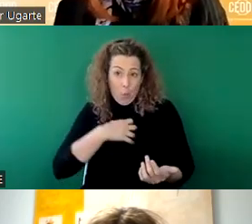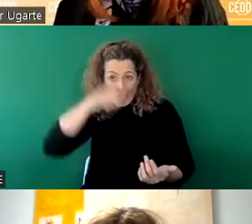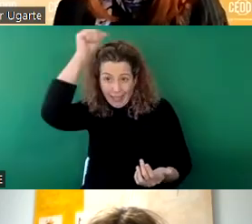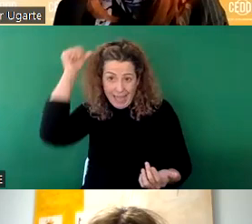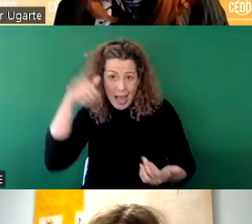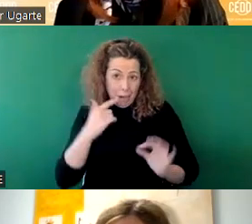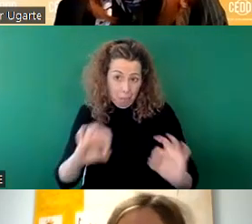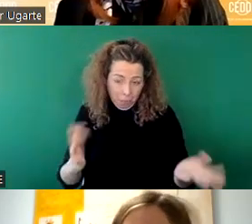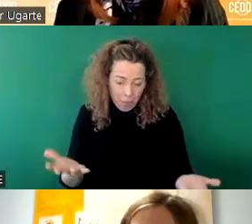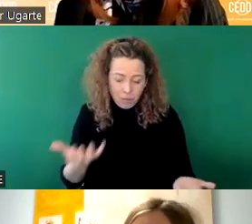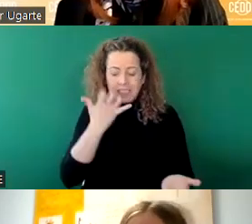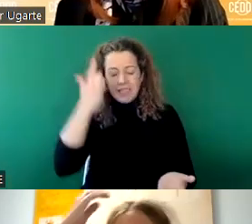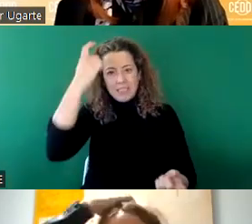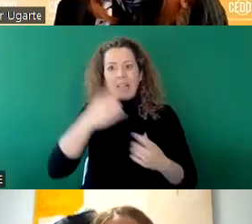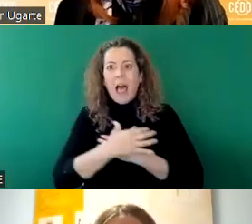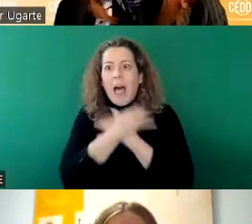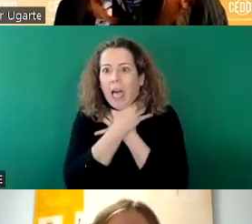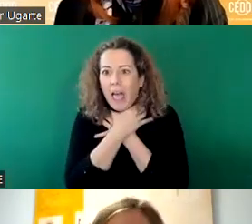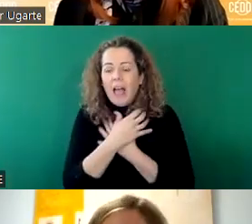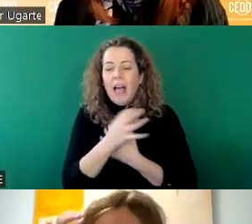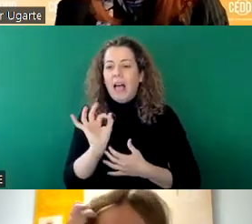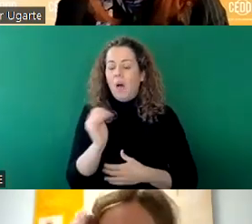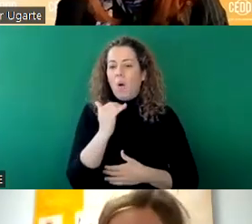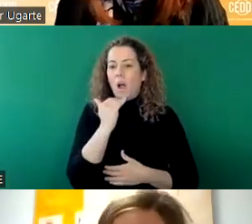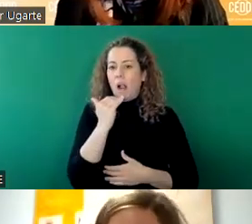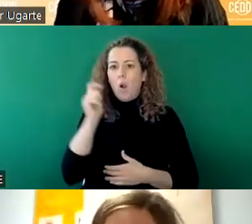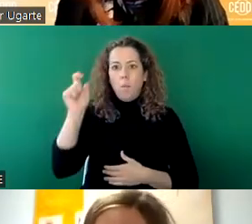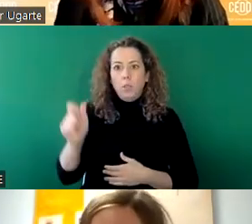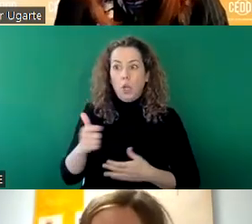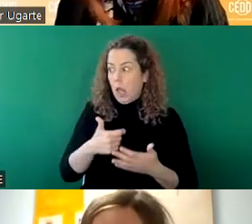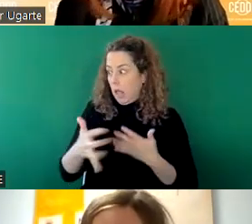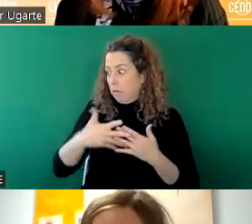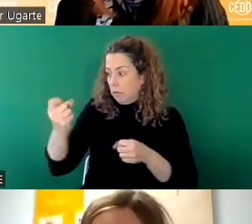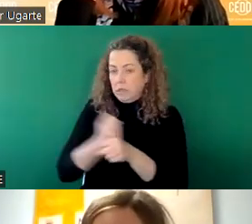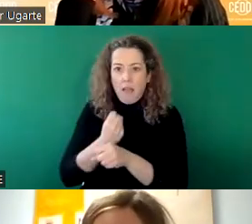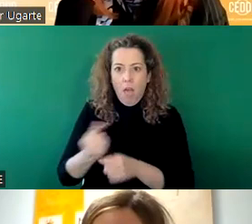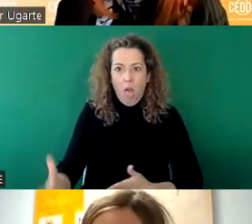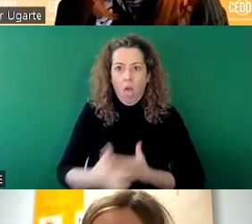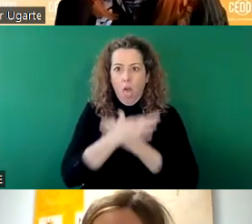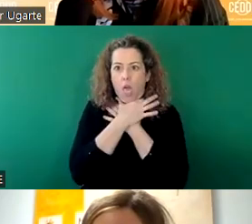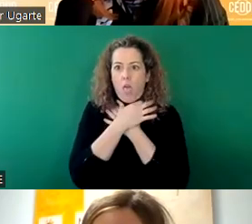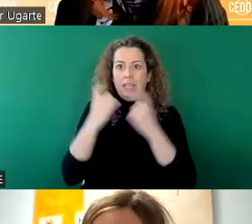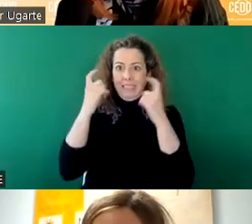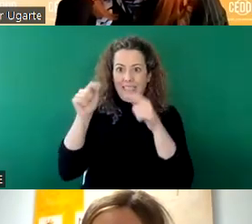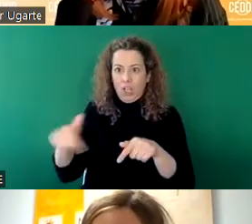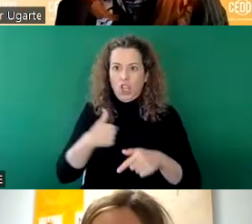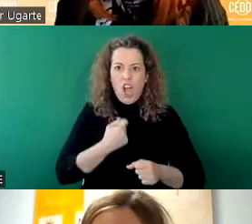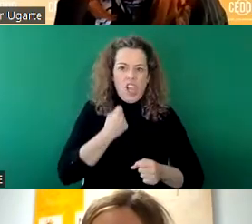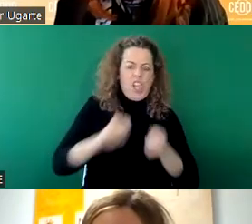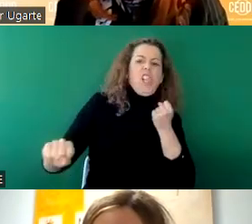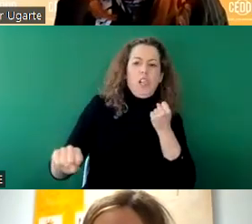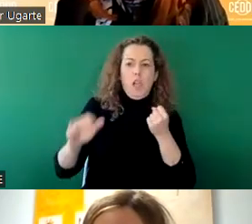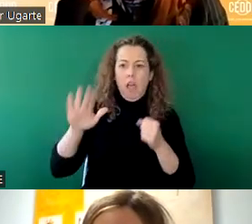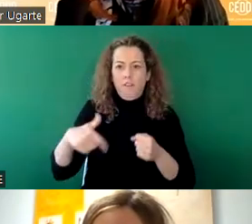si me intenta estrangular en un momento determinado una de las personas con las que trabajamos, y al yo zafarme lo que hago